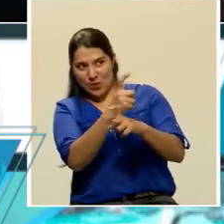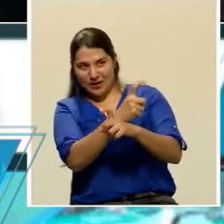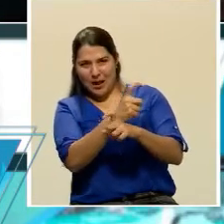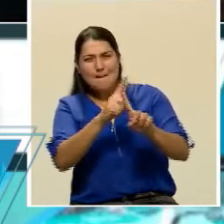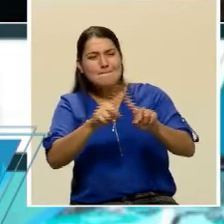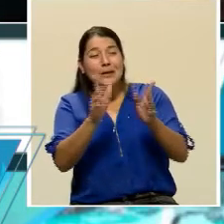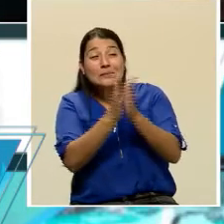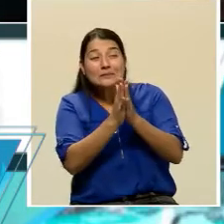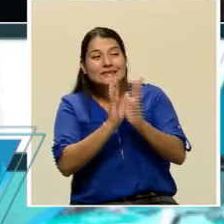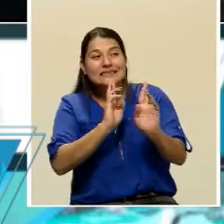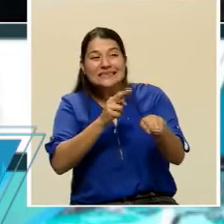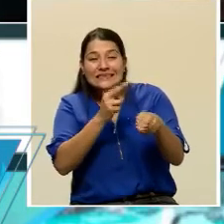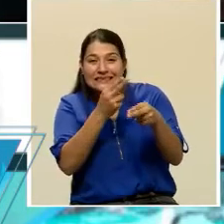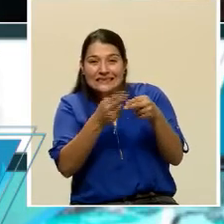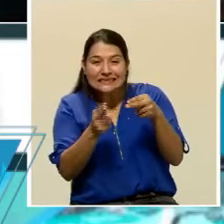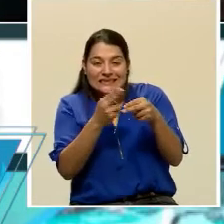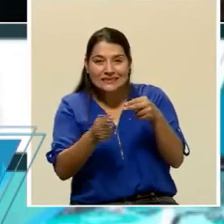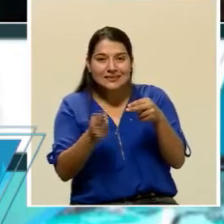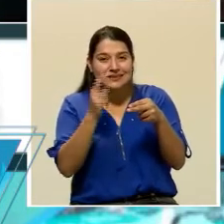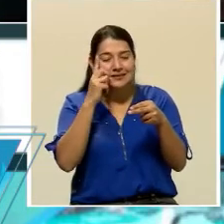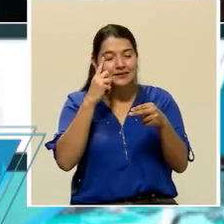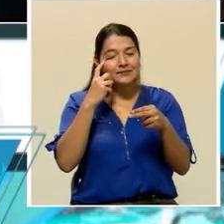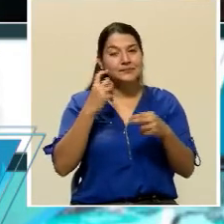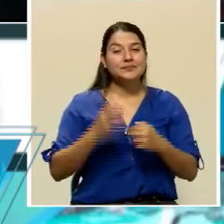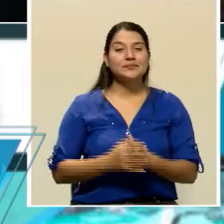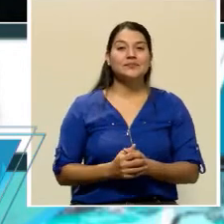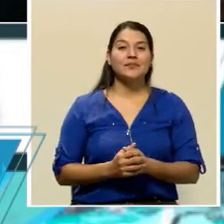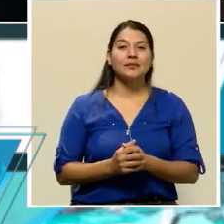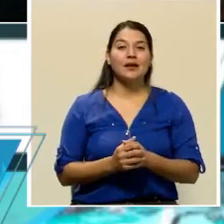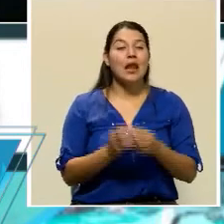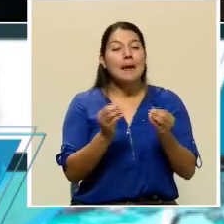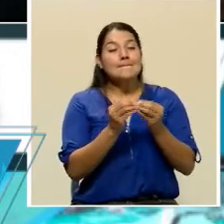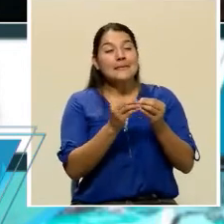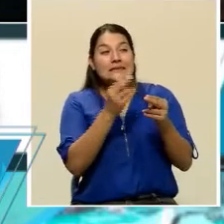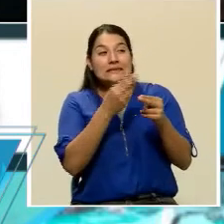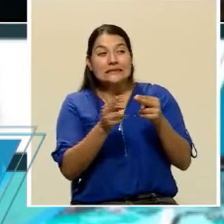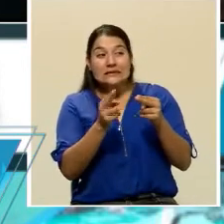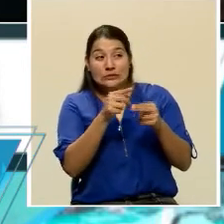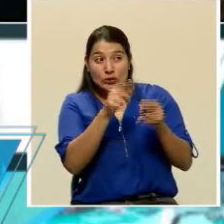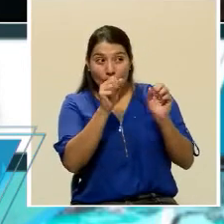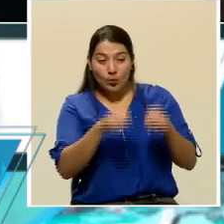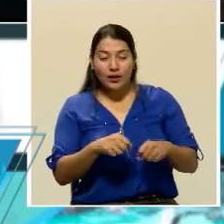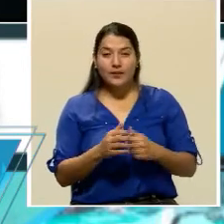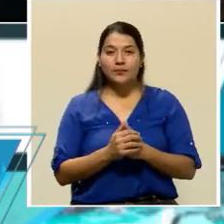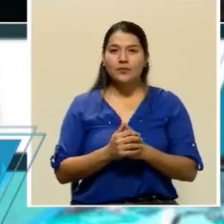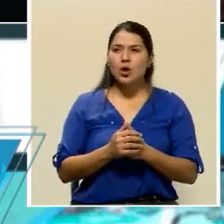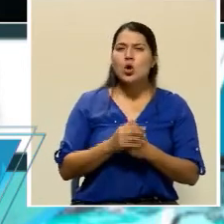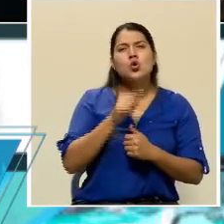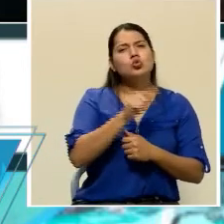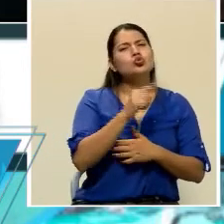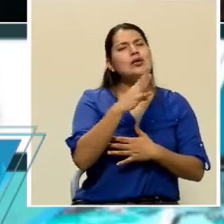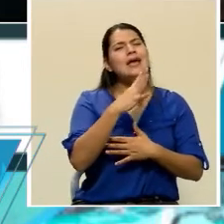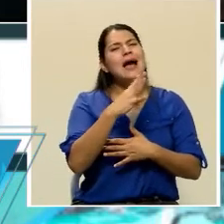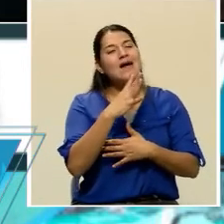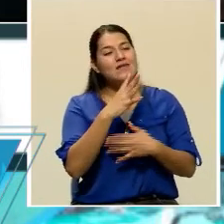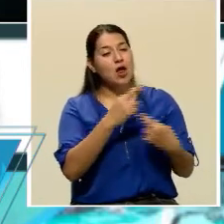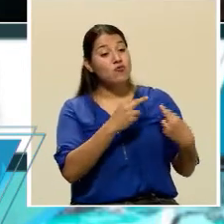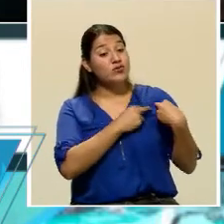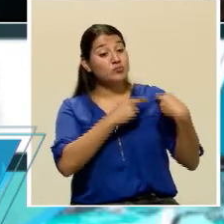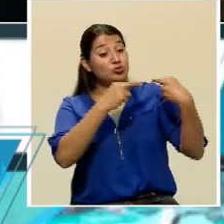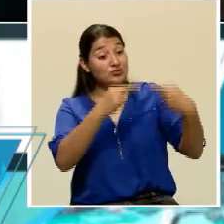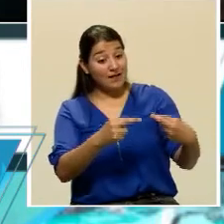pido que la responda de la manera más aterrizada que pueda. Usted habla de repartir